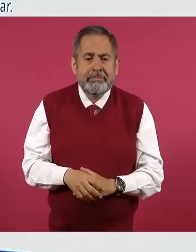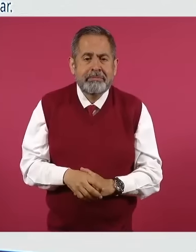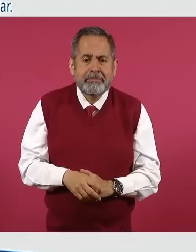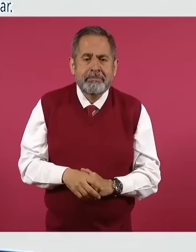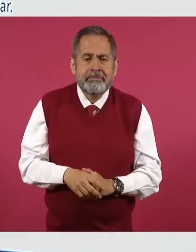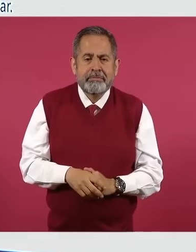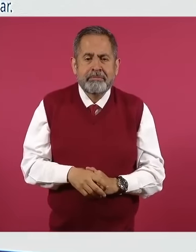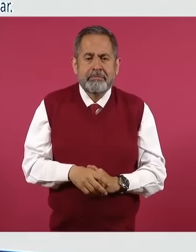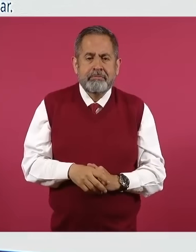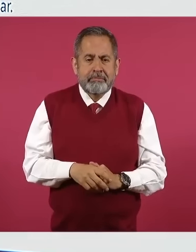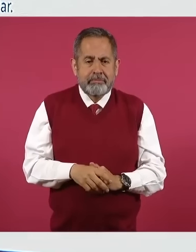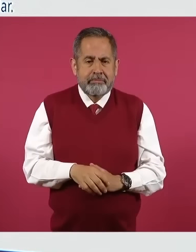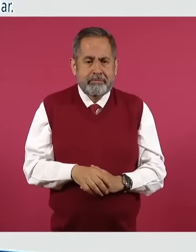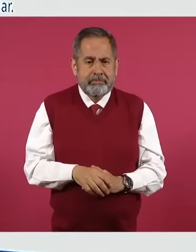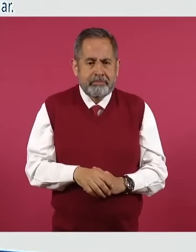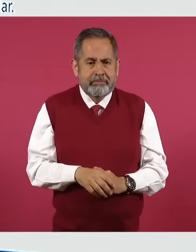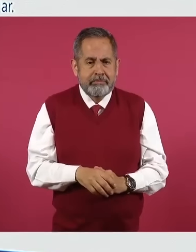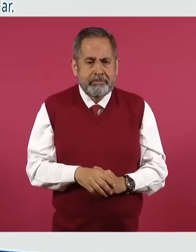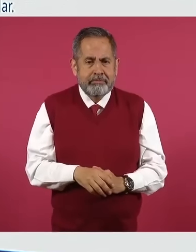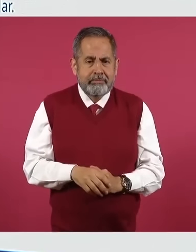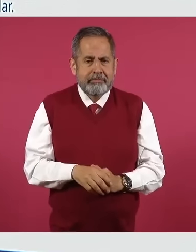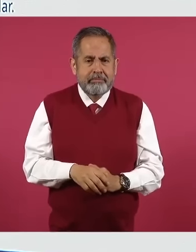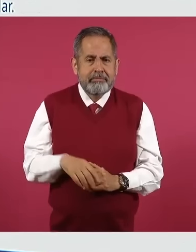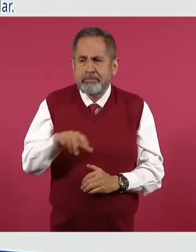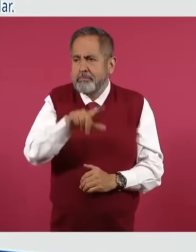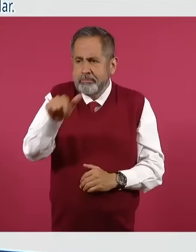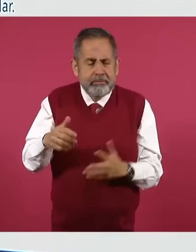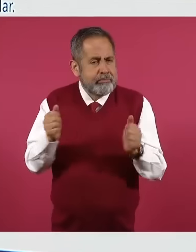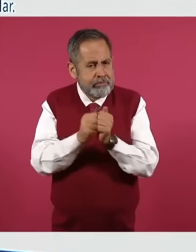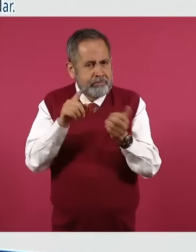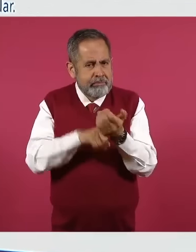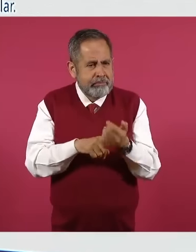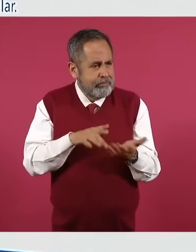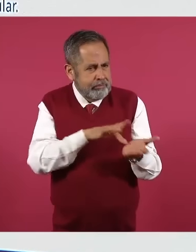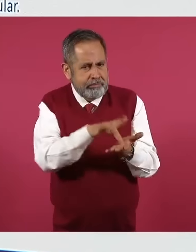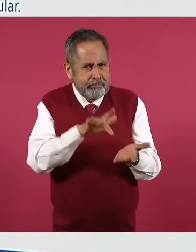Y también con el PAN estuvo en su... y luego con Fox, ¿no? Sí.